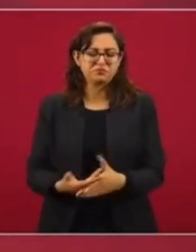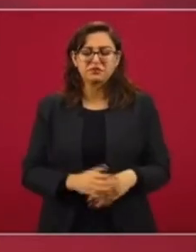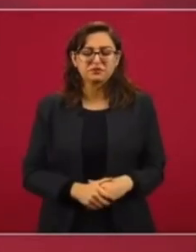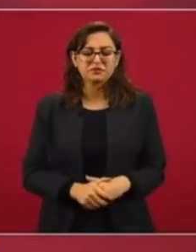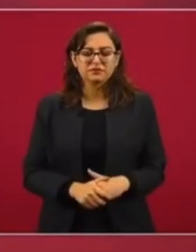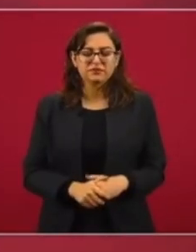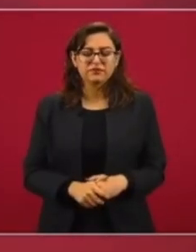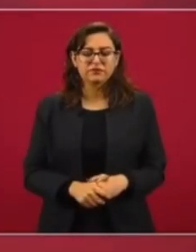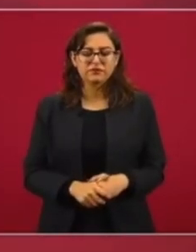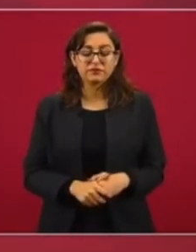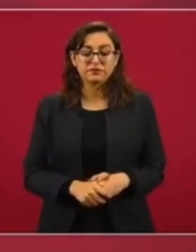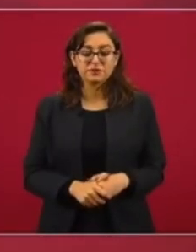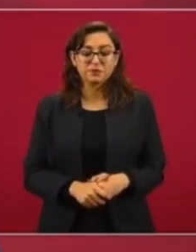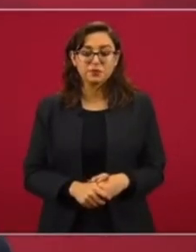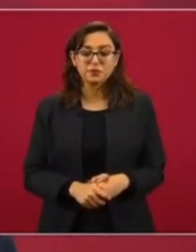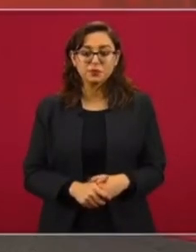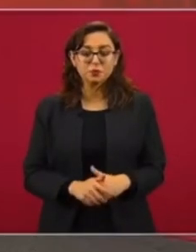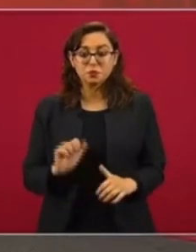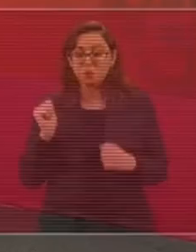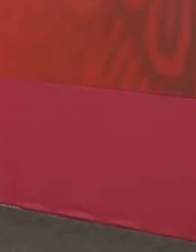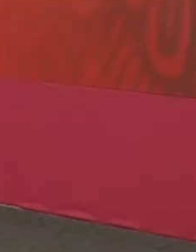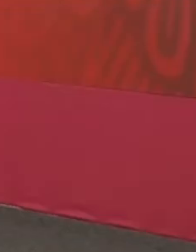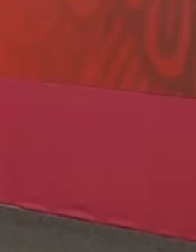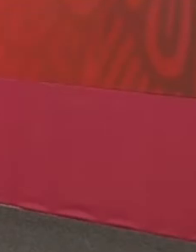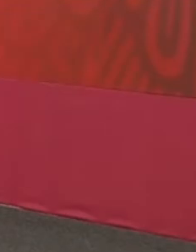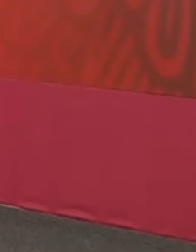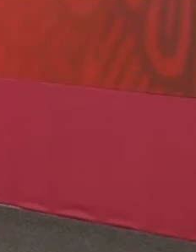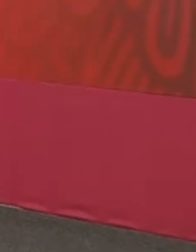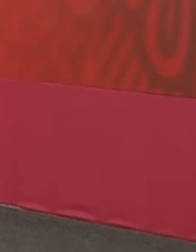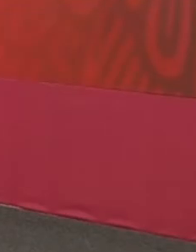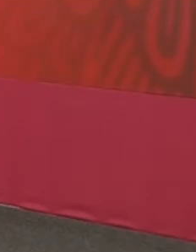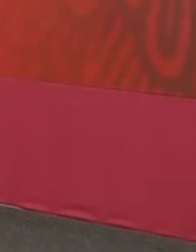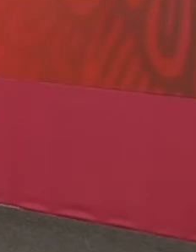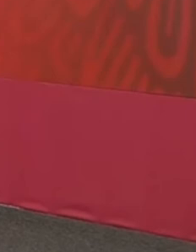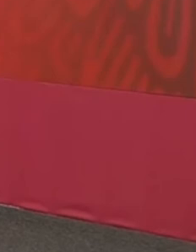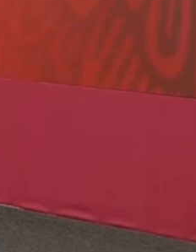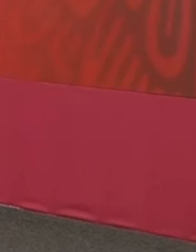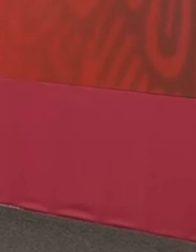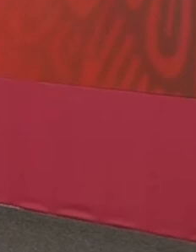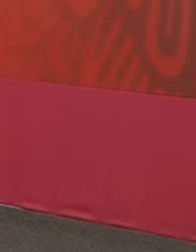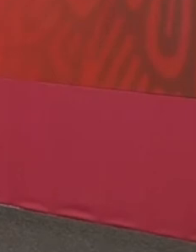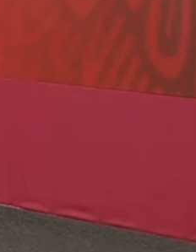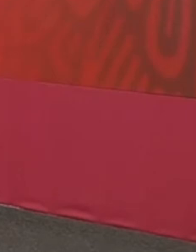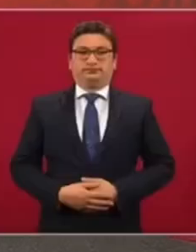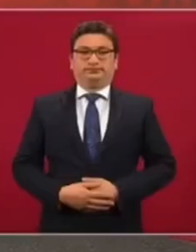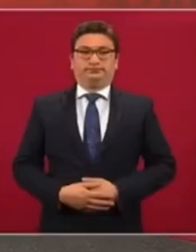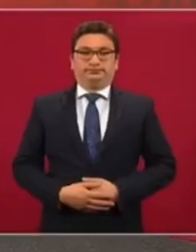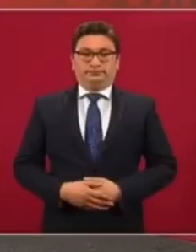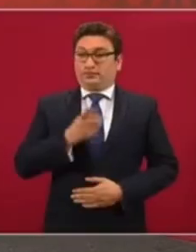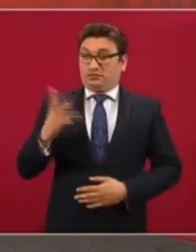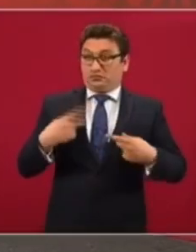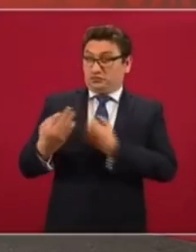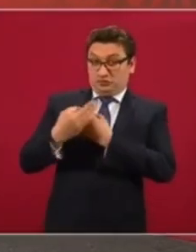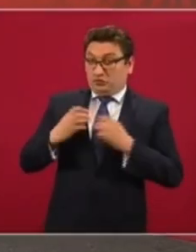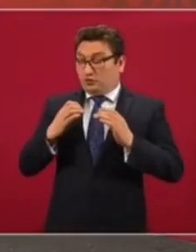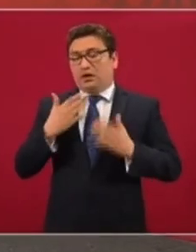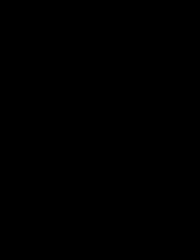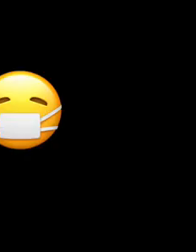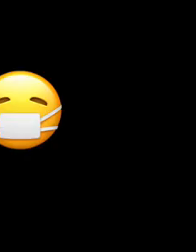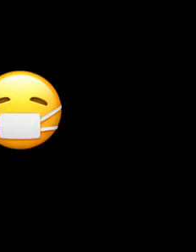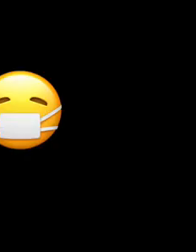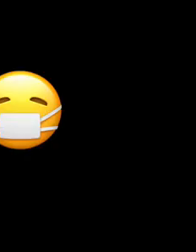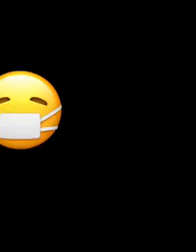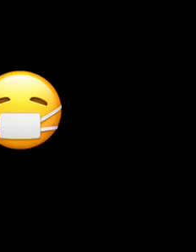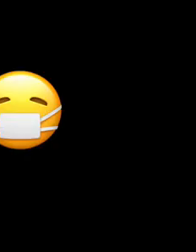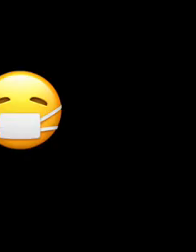falta protección especial. Yo le agradezco mucho a la gente que me cuida y el que luche por la justicia no tiene nada que temer.